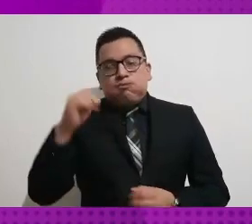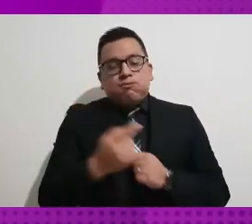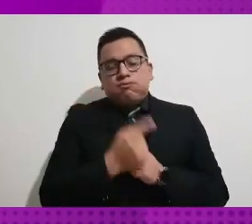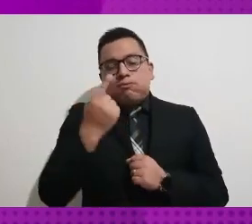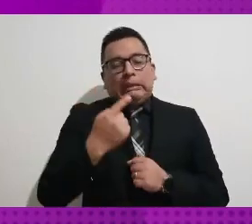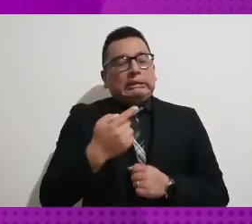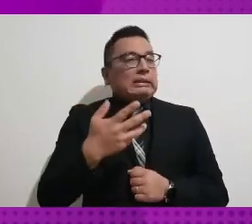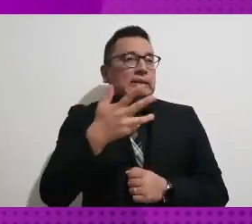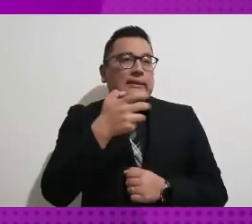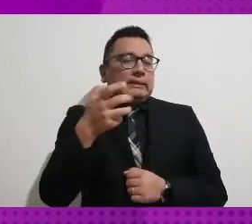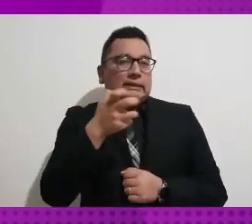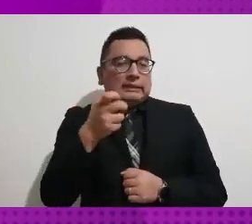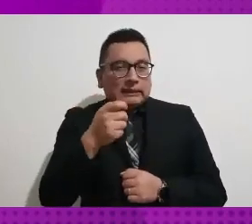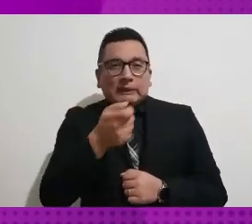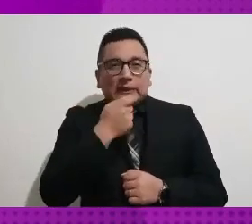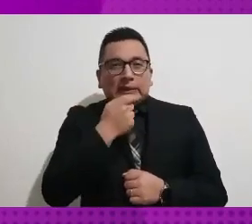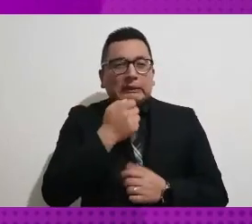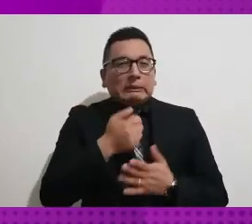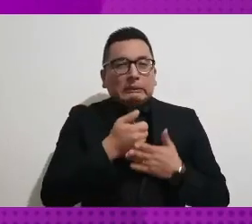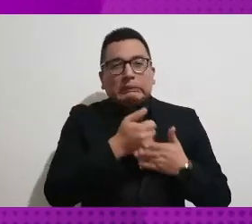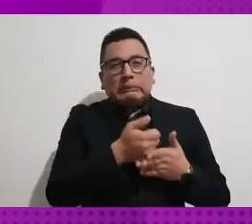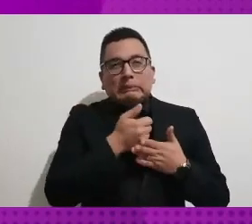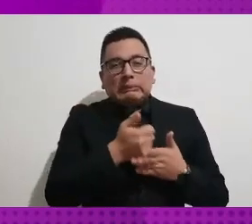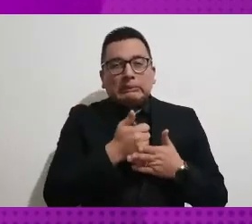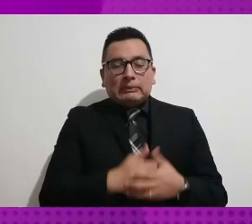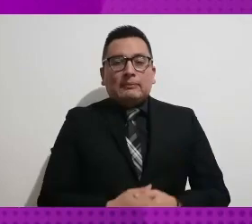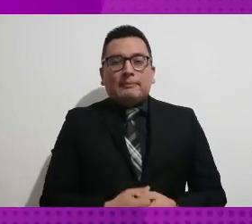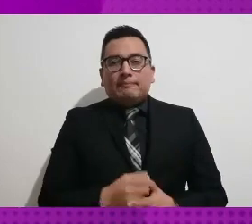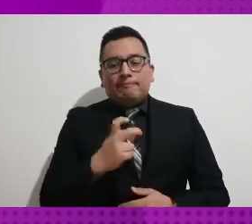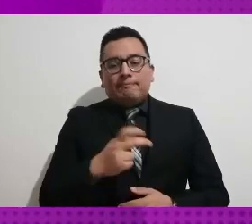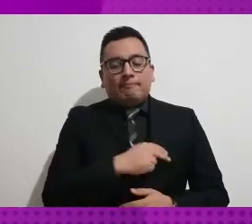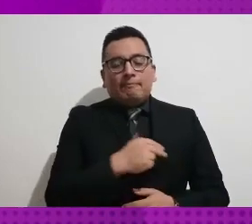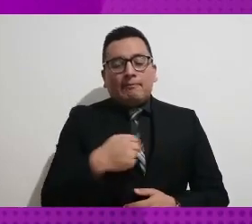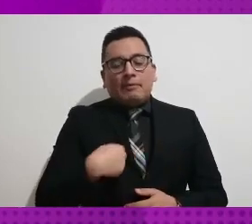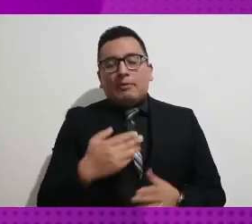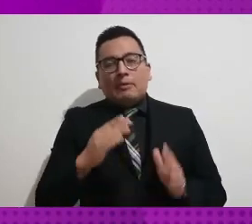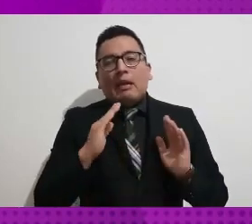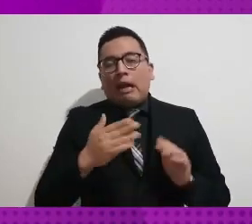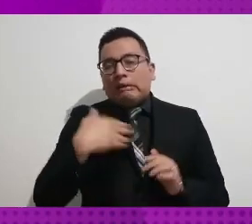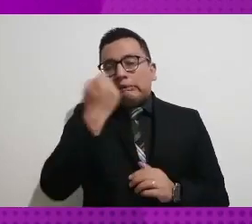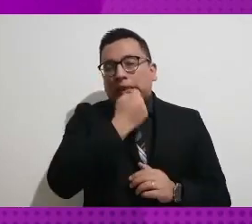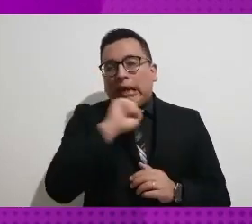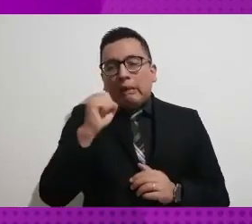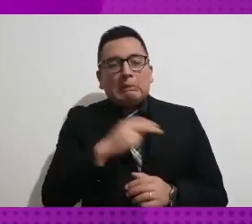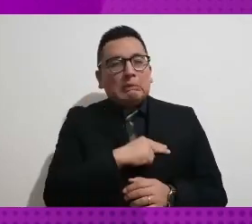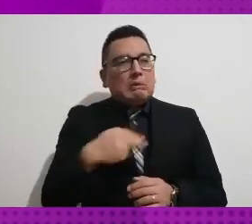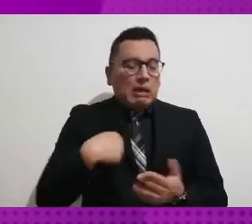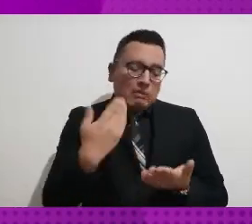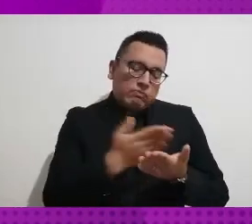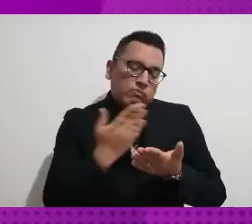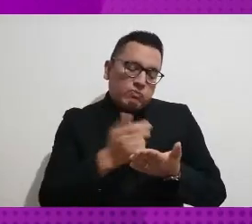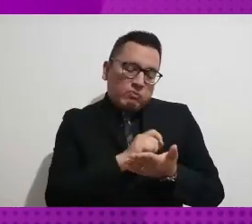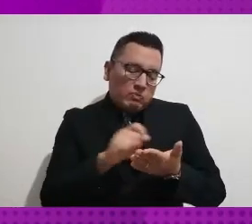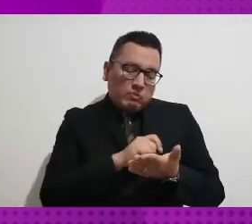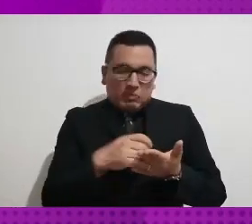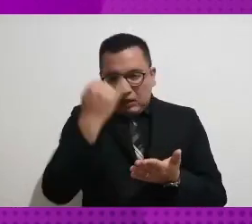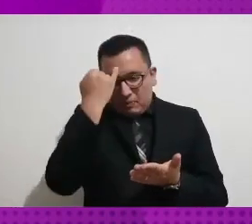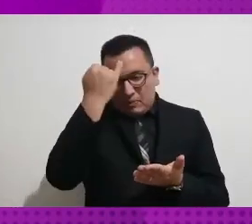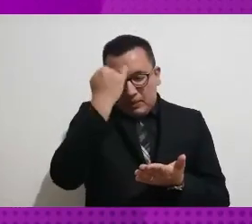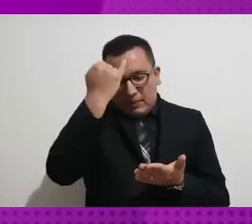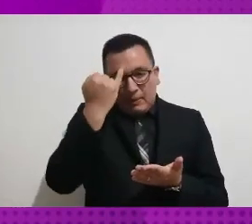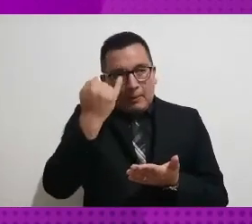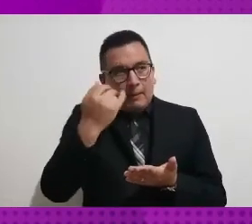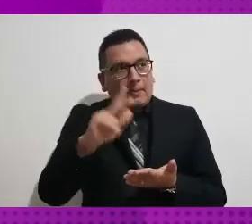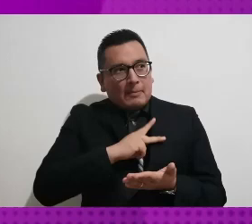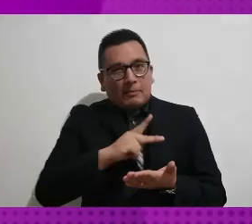estos 500 niños, pues ya sacamos nuestros manuales, sacamos nuestra metodología y es un método propio precisamente el